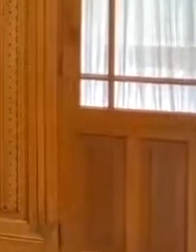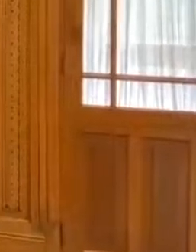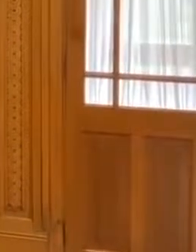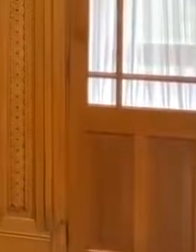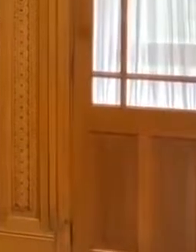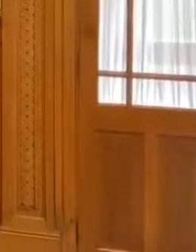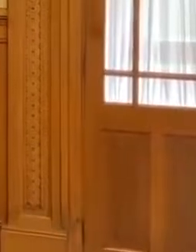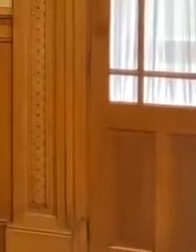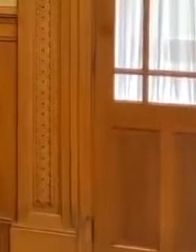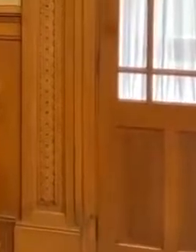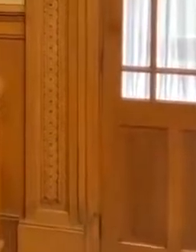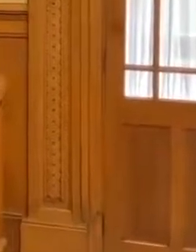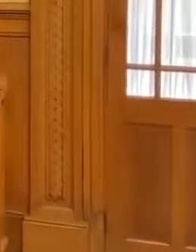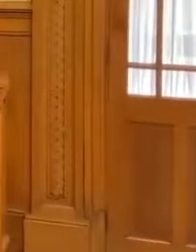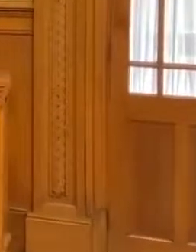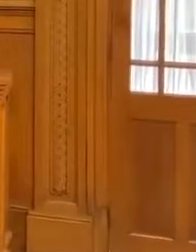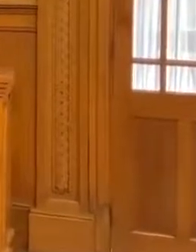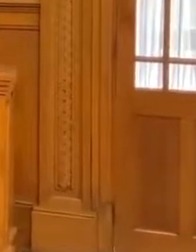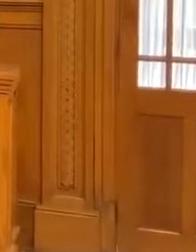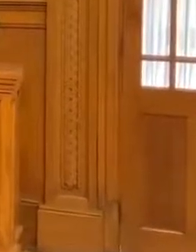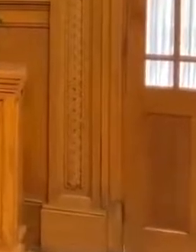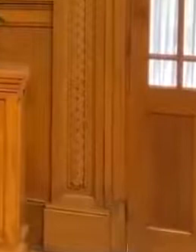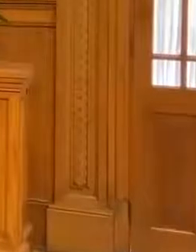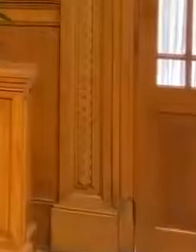célebre, Baby Ruth,